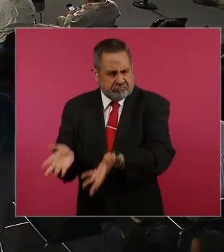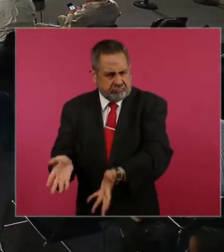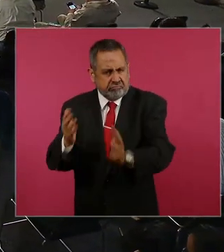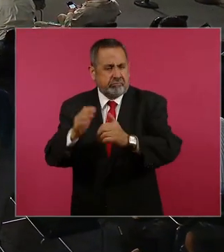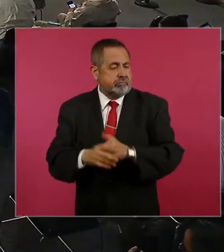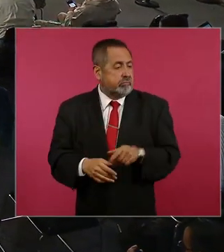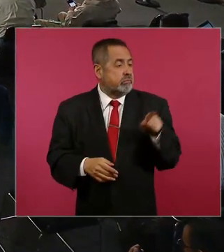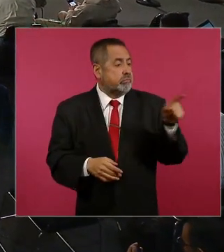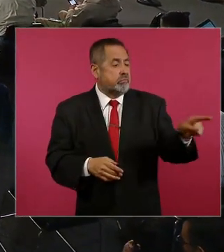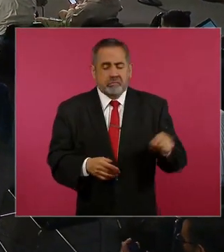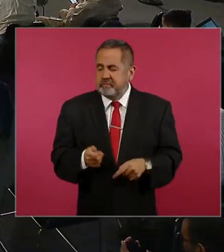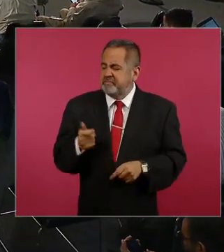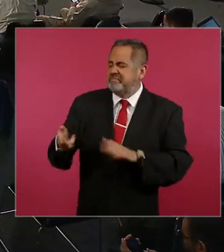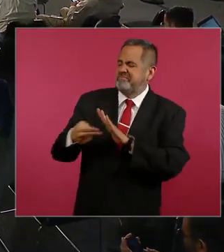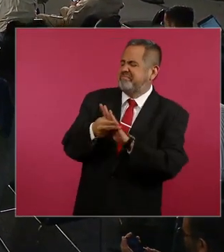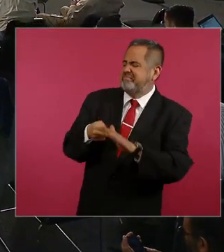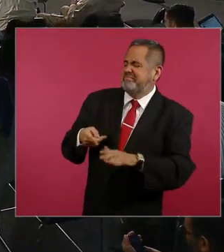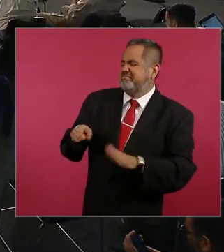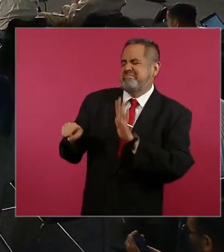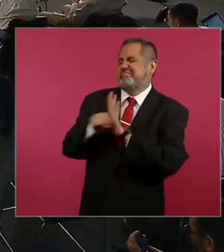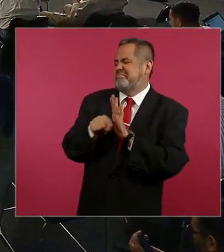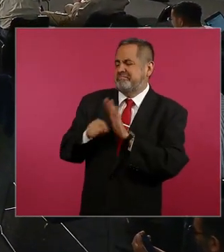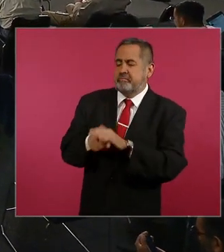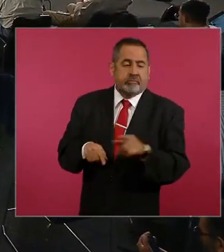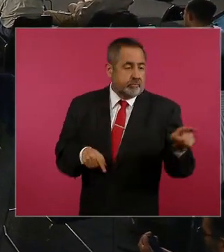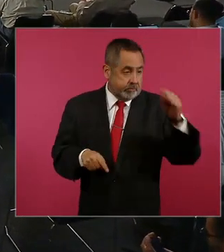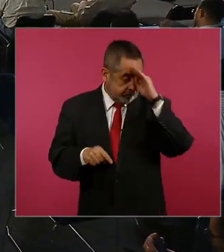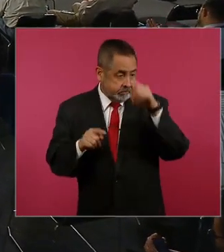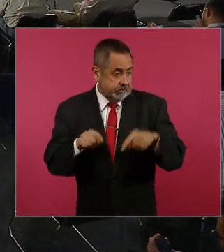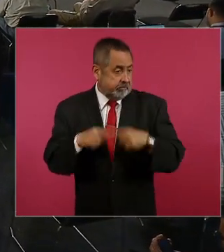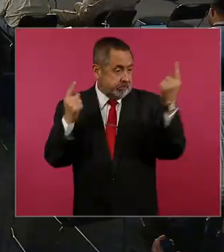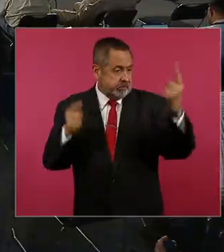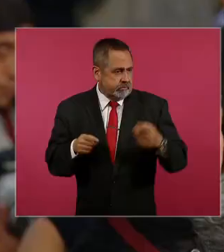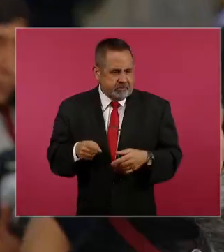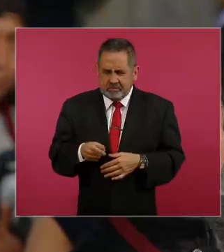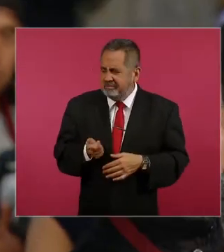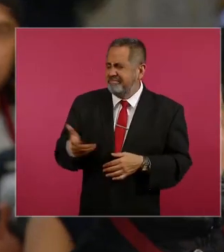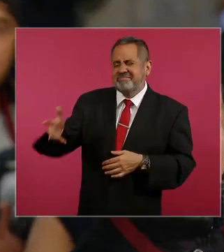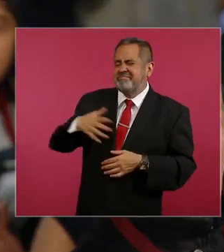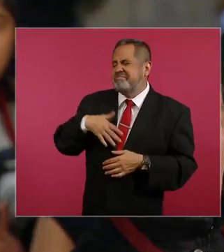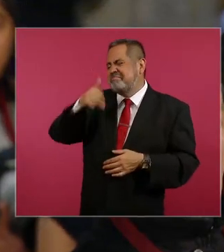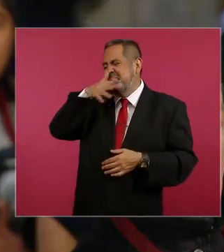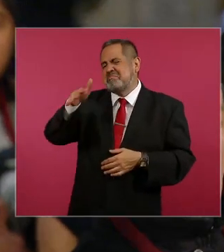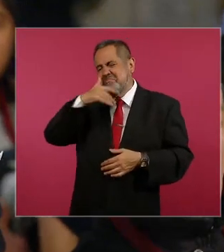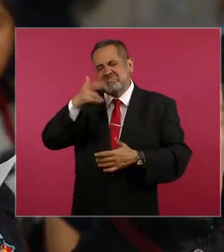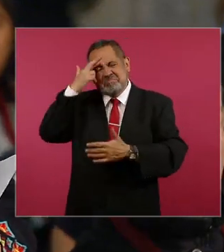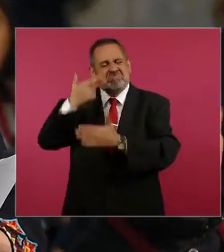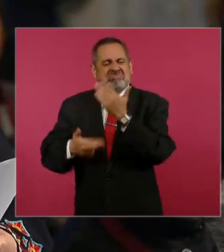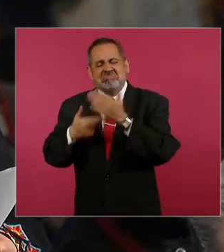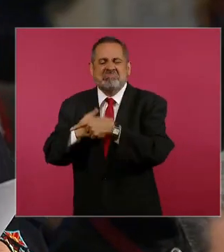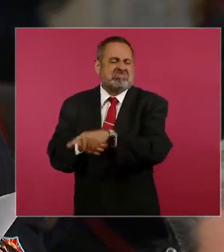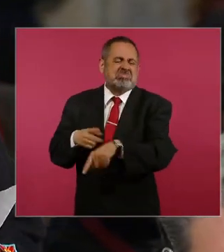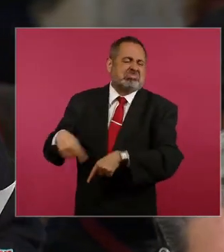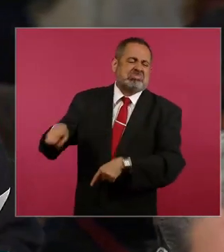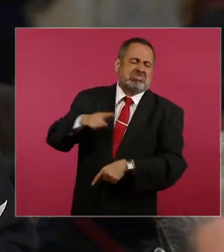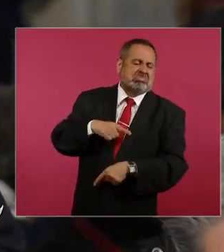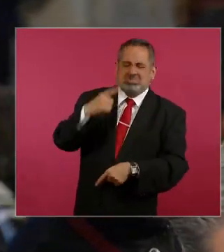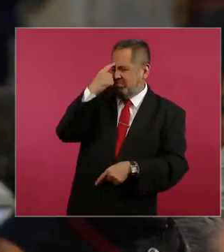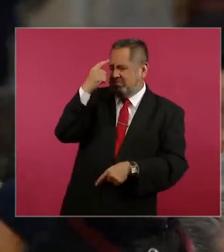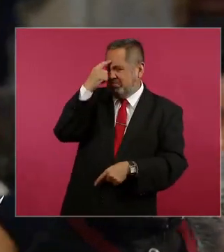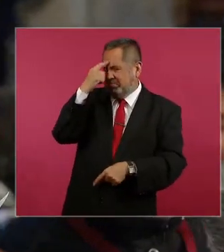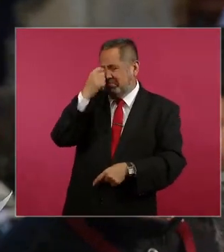Estigmatizar a quienes discrepan con usted como agitadores y fanáticos, demuestra una falta de